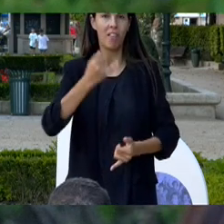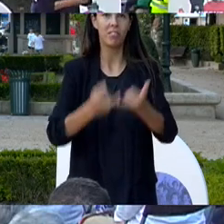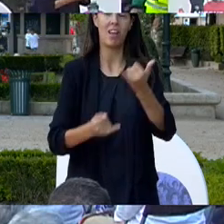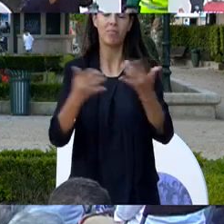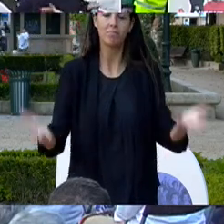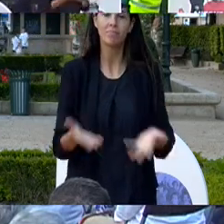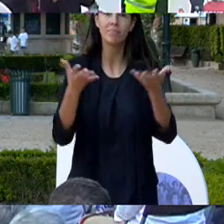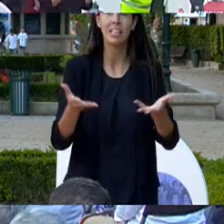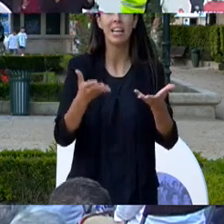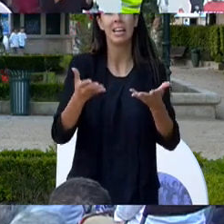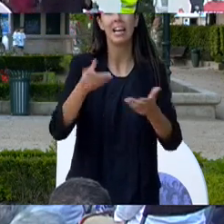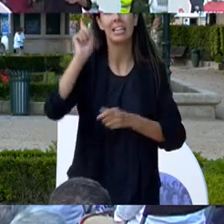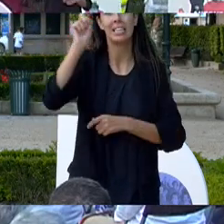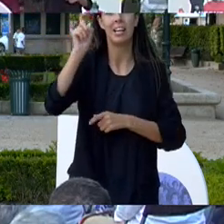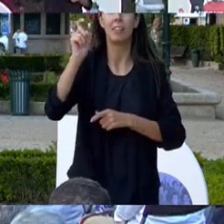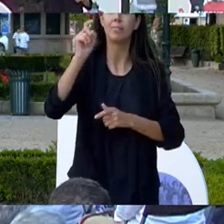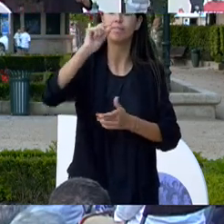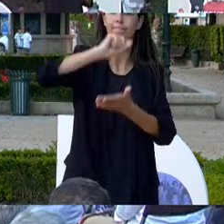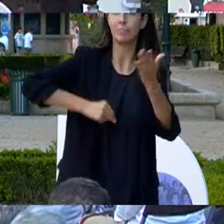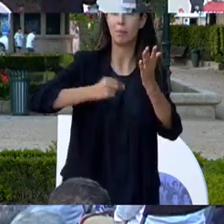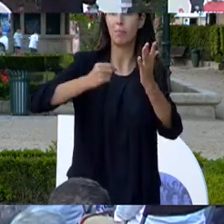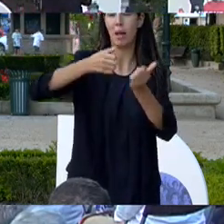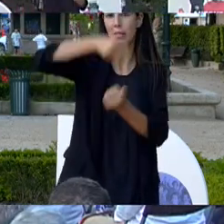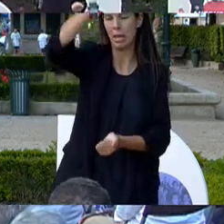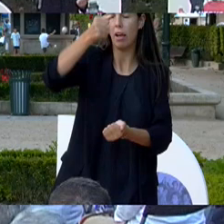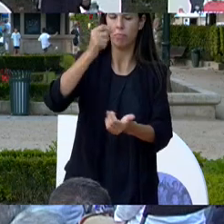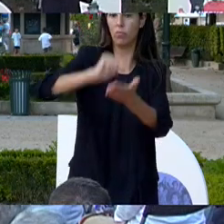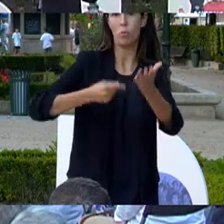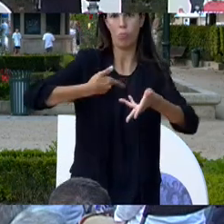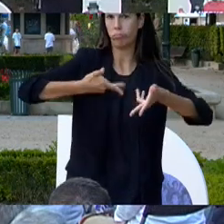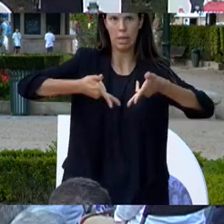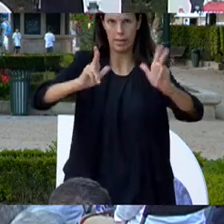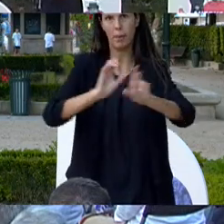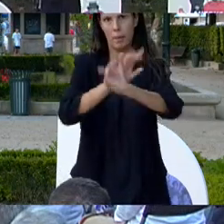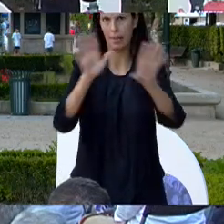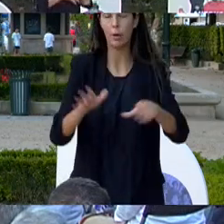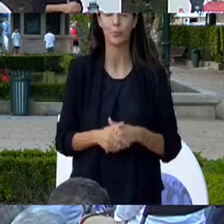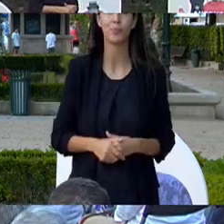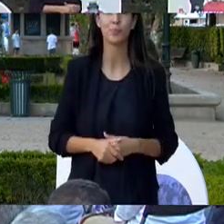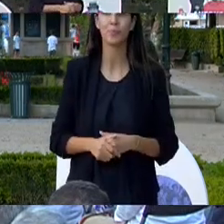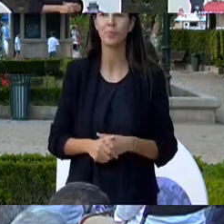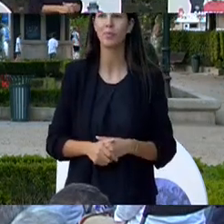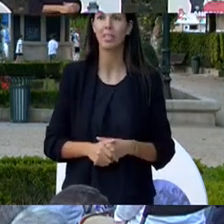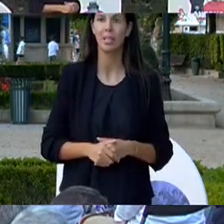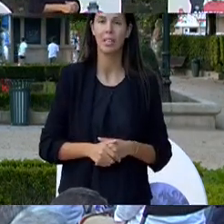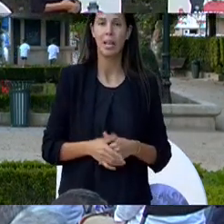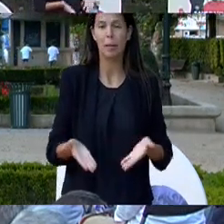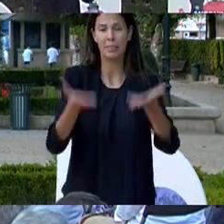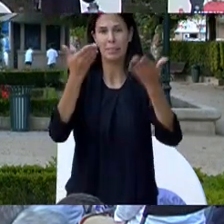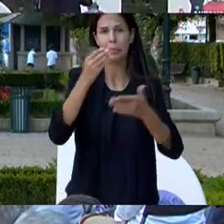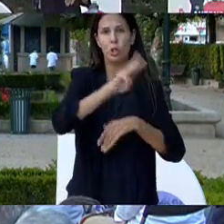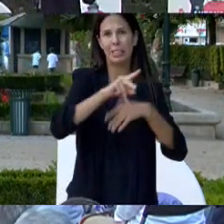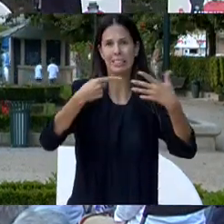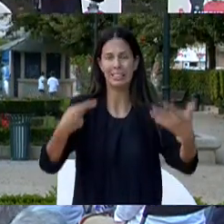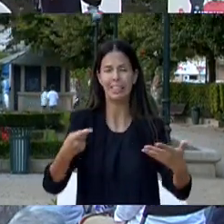que Ernestina asinara o manifiesto, que asinou libremente, por suposto. Chega o levantamento do 36. E agora